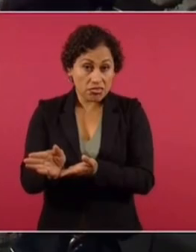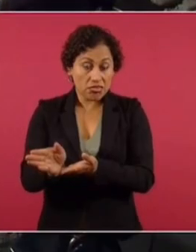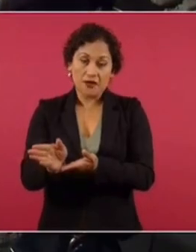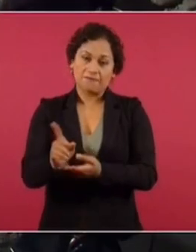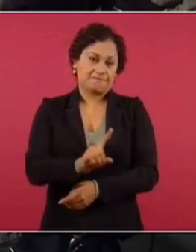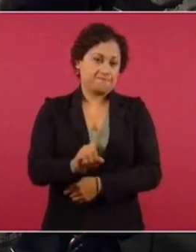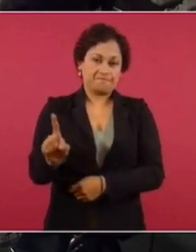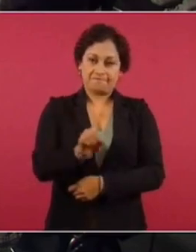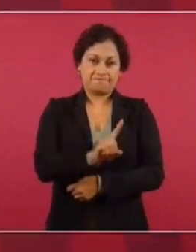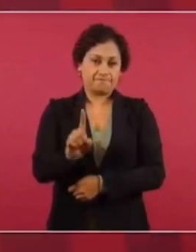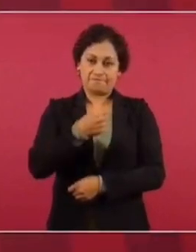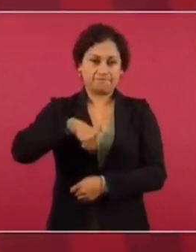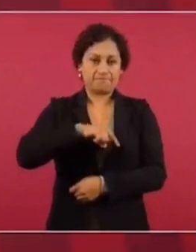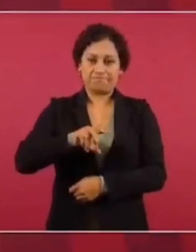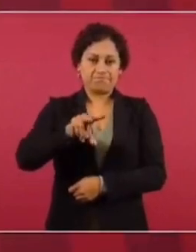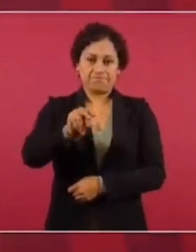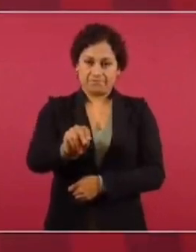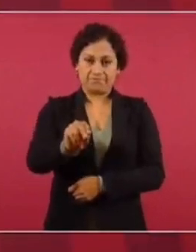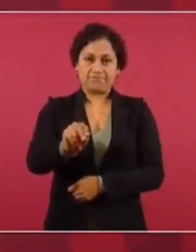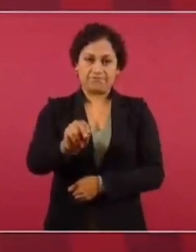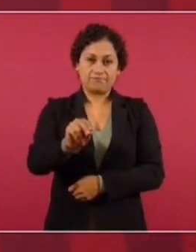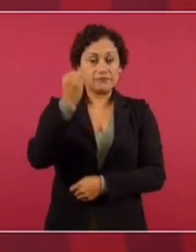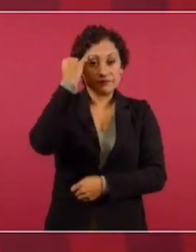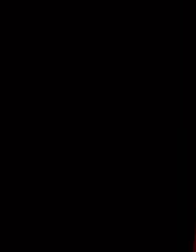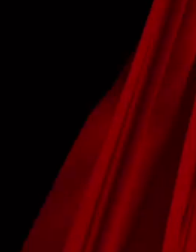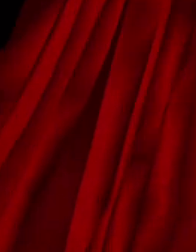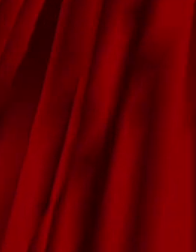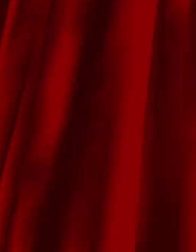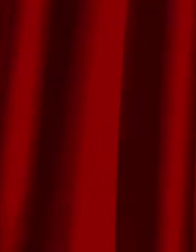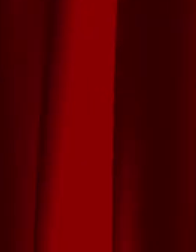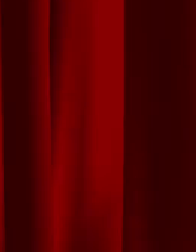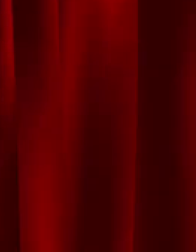injerencia en este tema tomando partido. Lo que queremos es la paz.